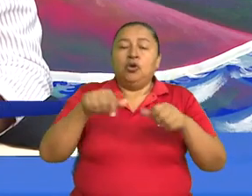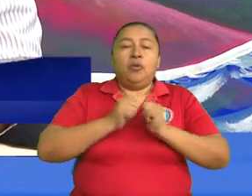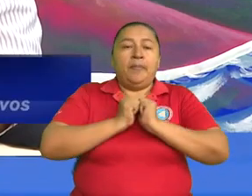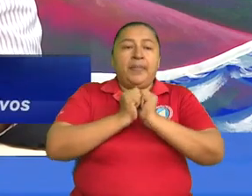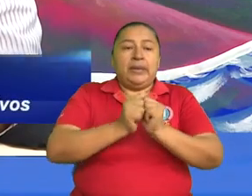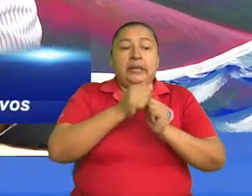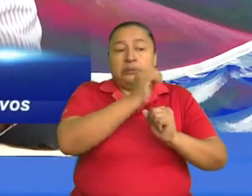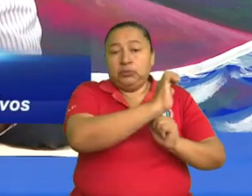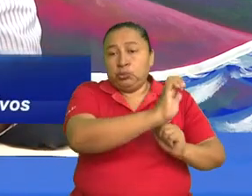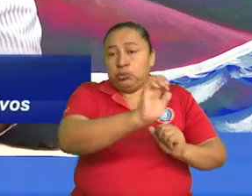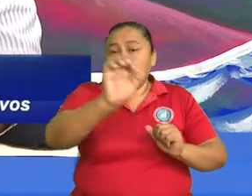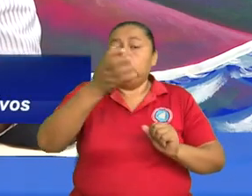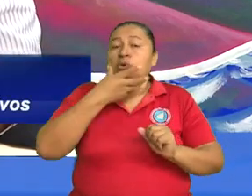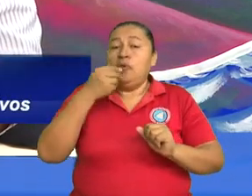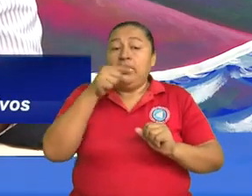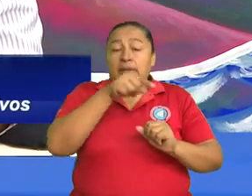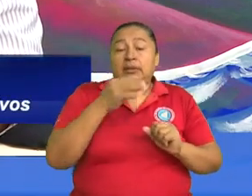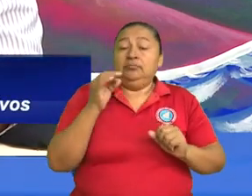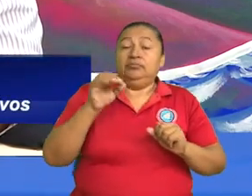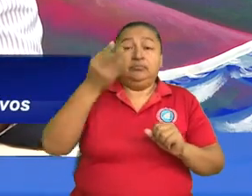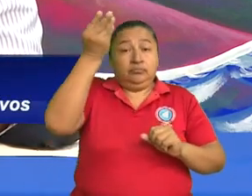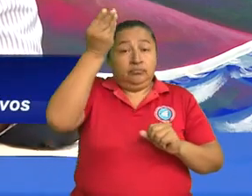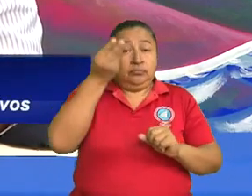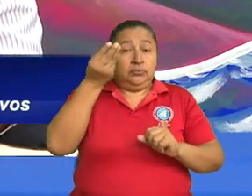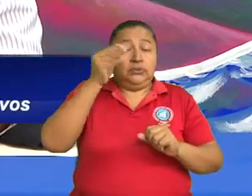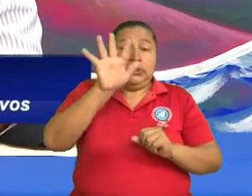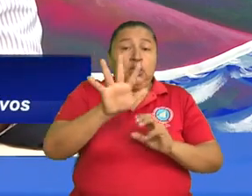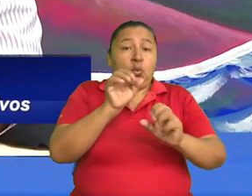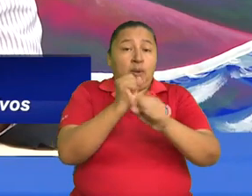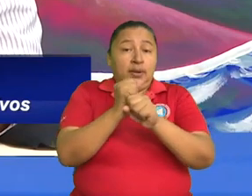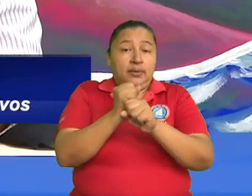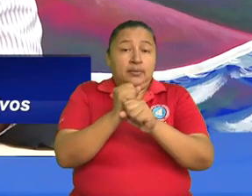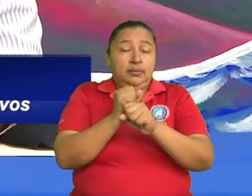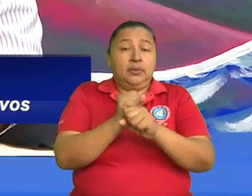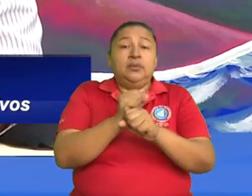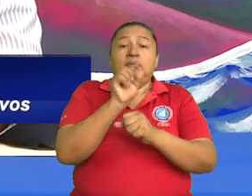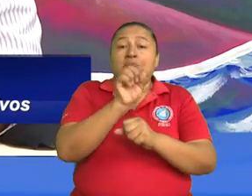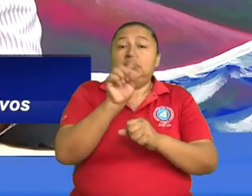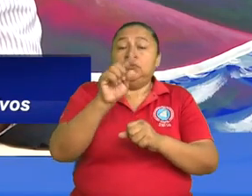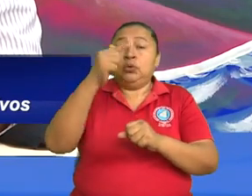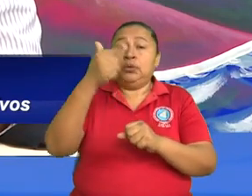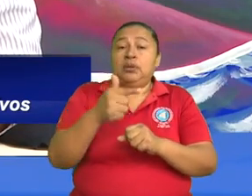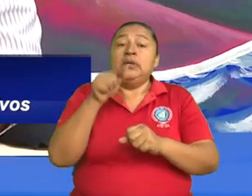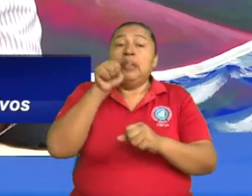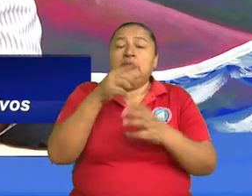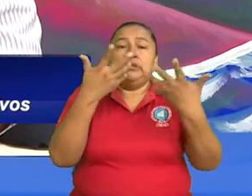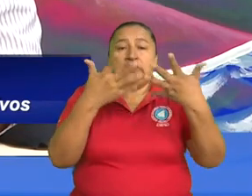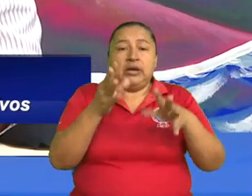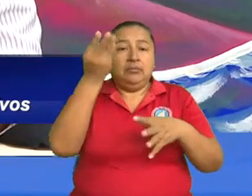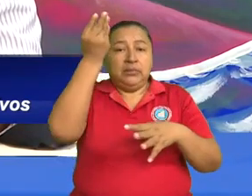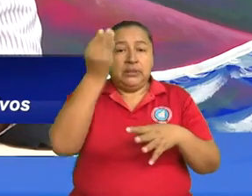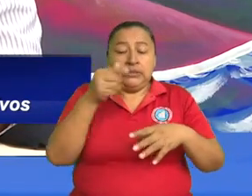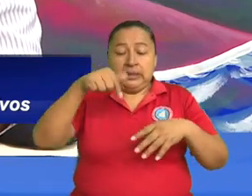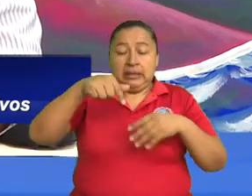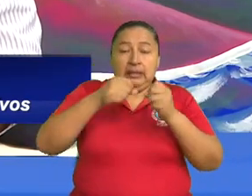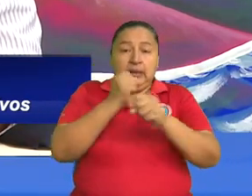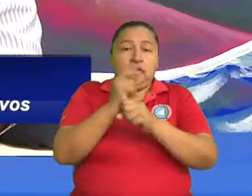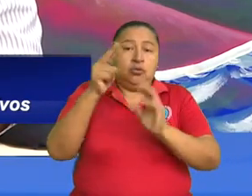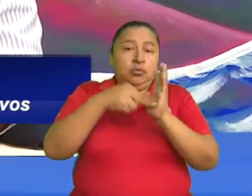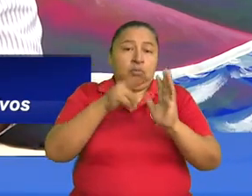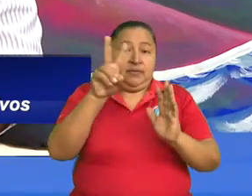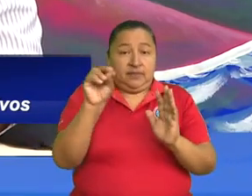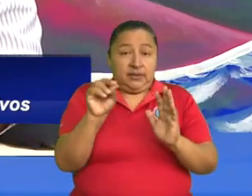generación de estudiantes que van a egresar del undécimo grado y se convierten en bachilleres de este año